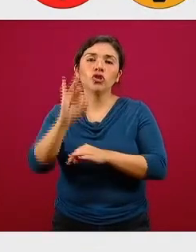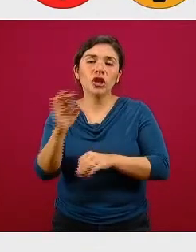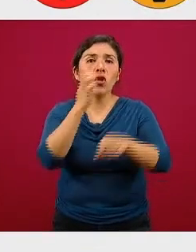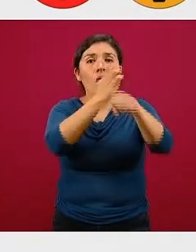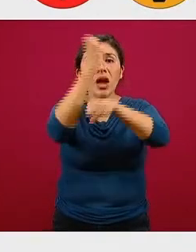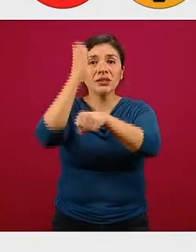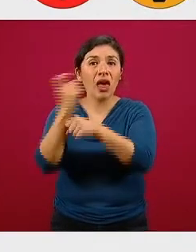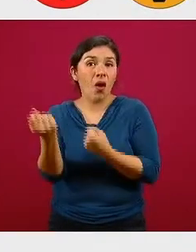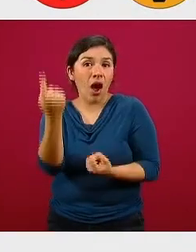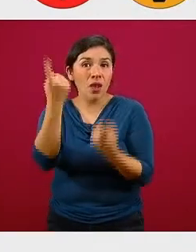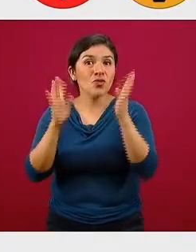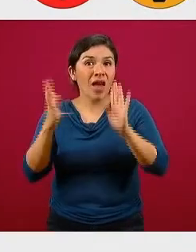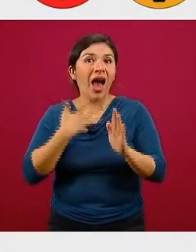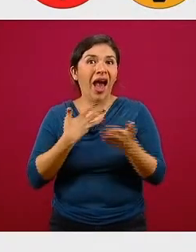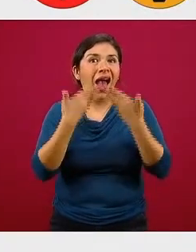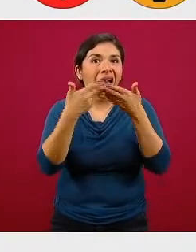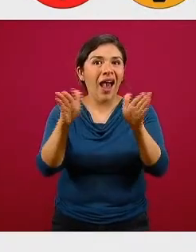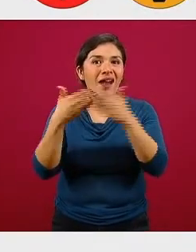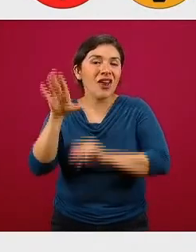estados que tengan